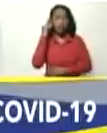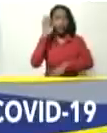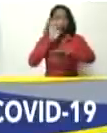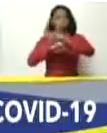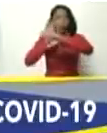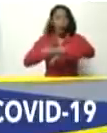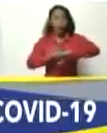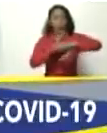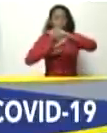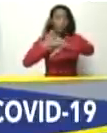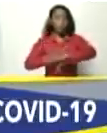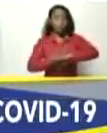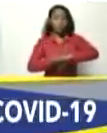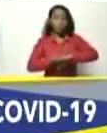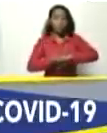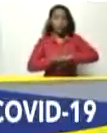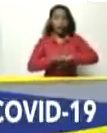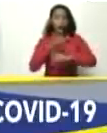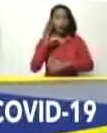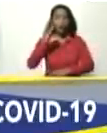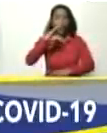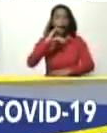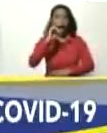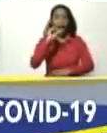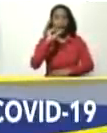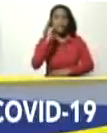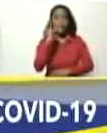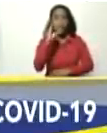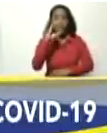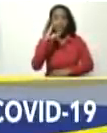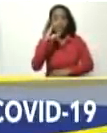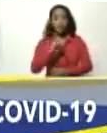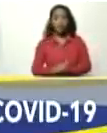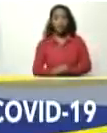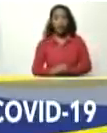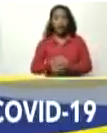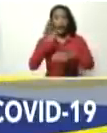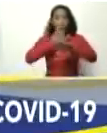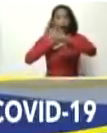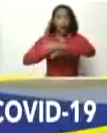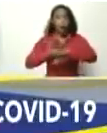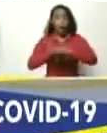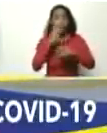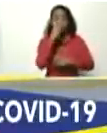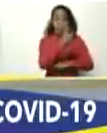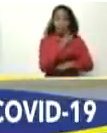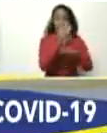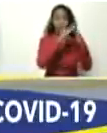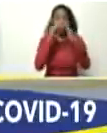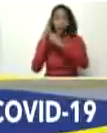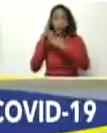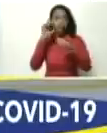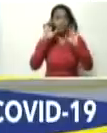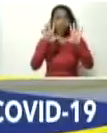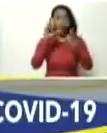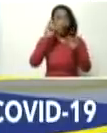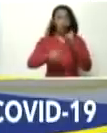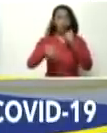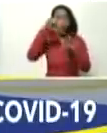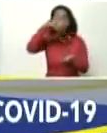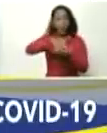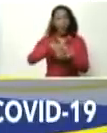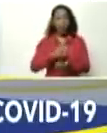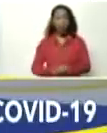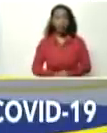Alerta a las ASIC. Alerta, visita casa por casa. Alerta, miren los 10 últimos estados.